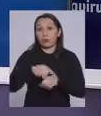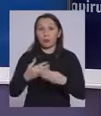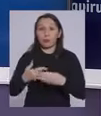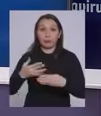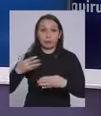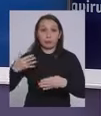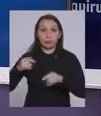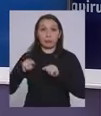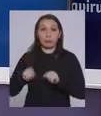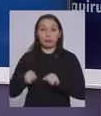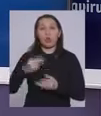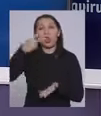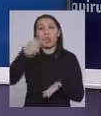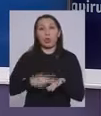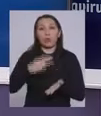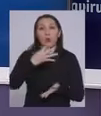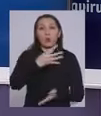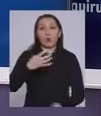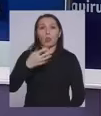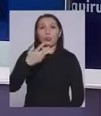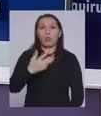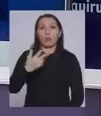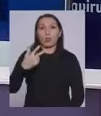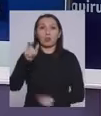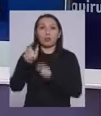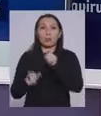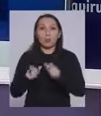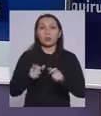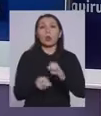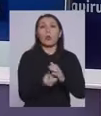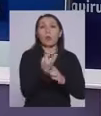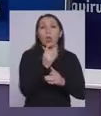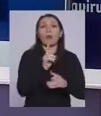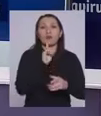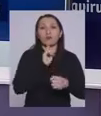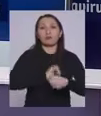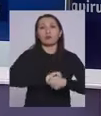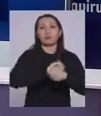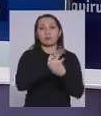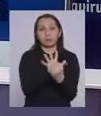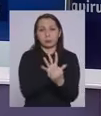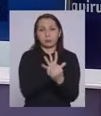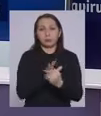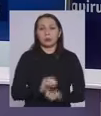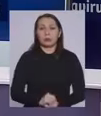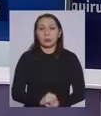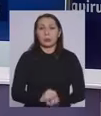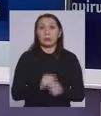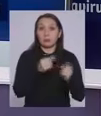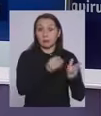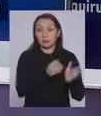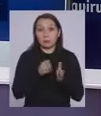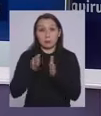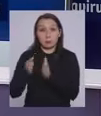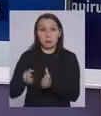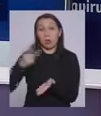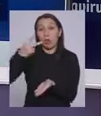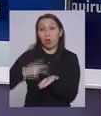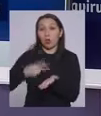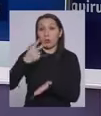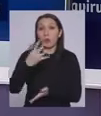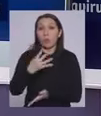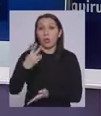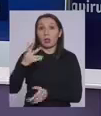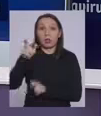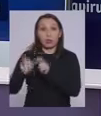horas fueron 2.498 los casos nuevos que se registraron con coronavirus, de los cuales